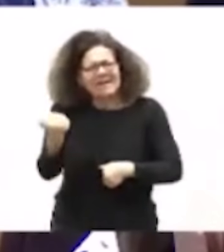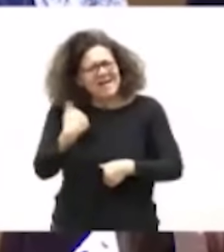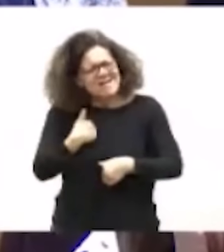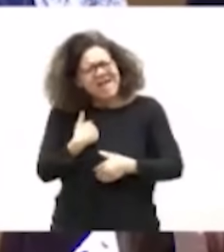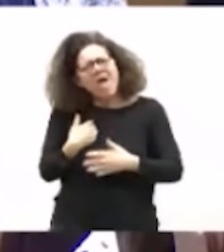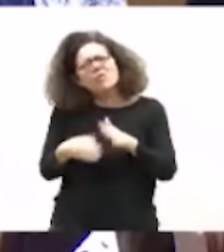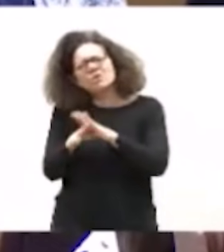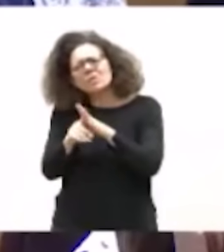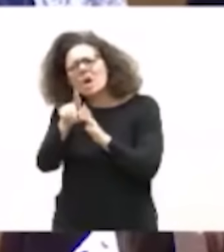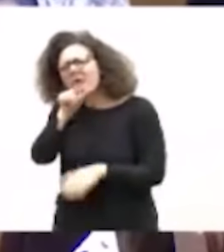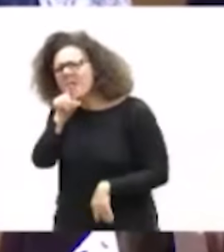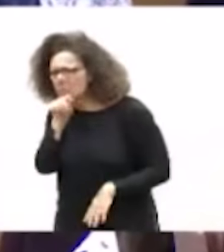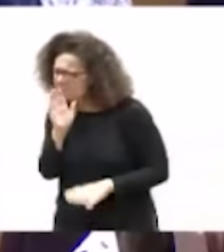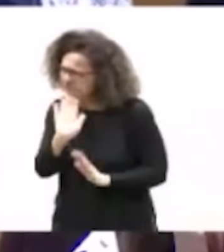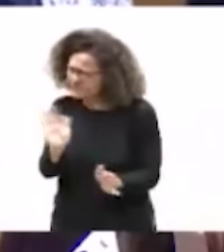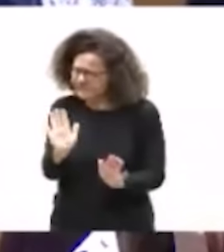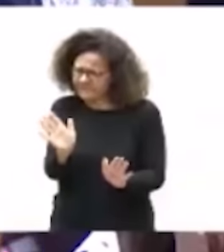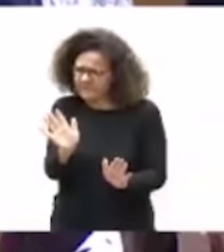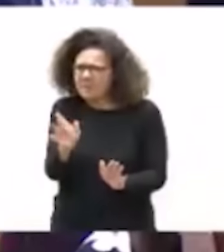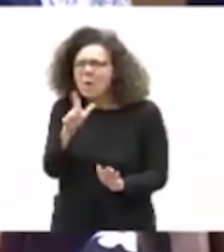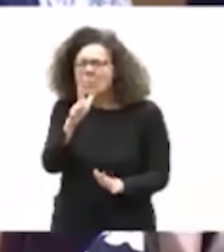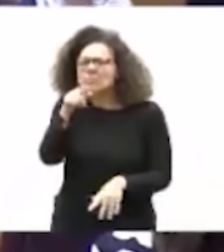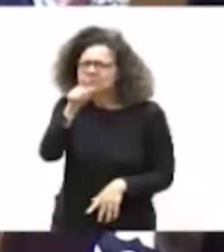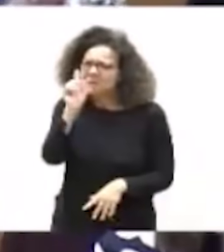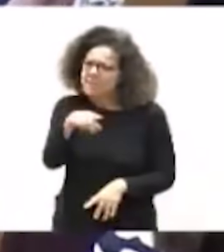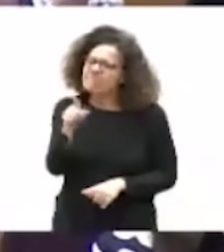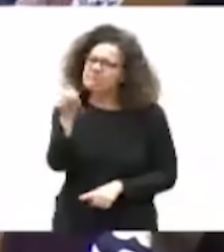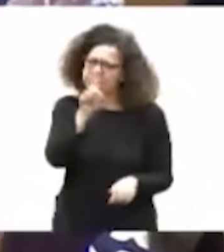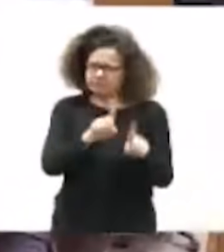que está a un tuit de descarrilar usted mismo. Muchas gracias.